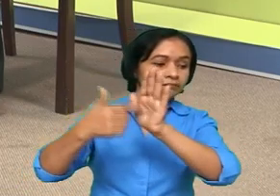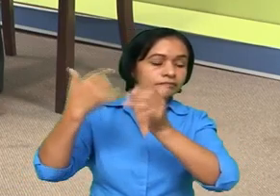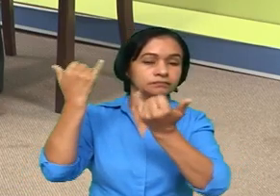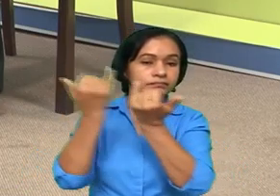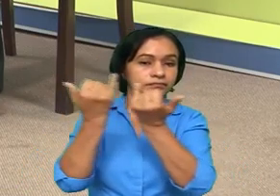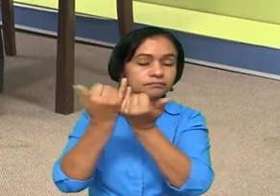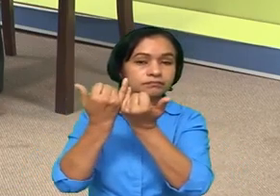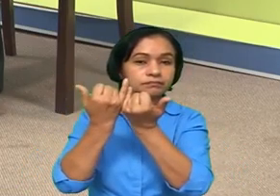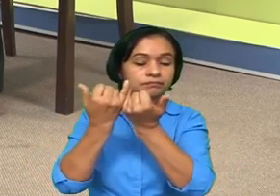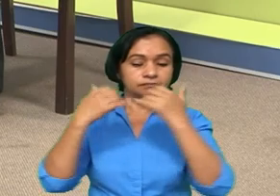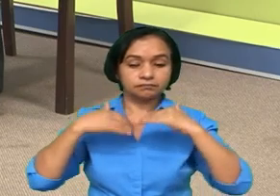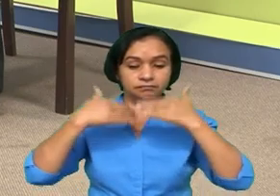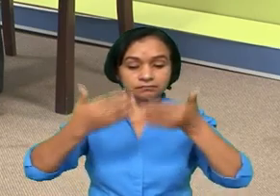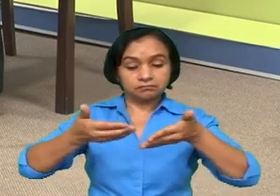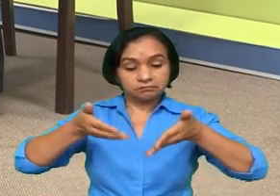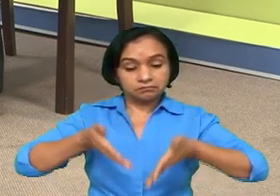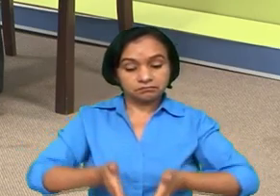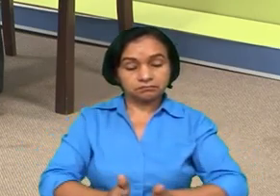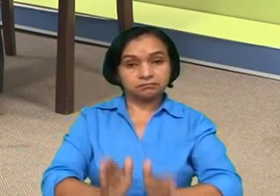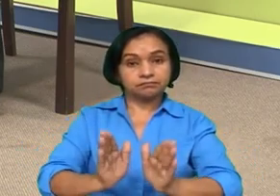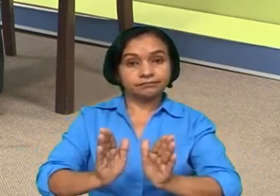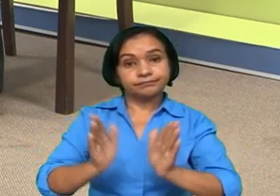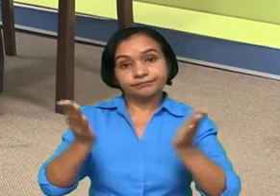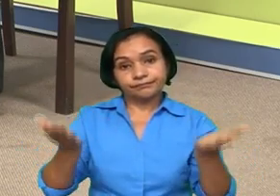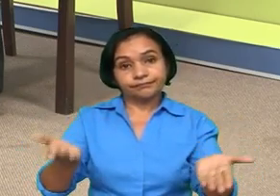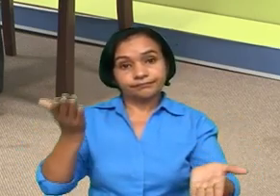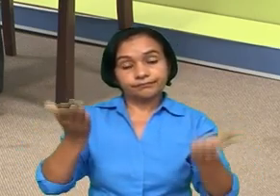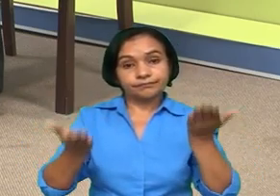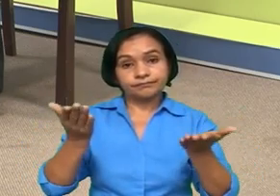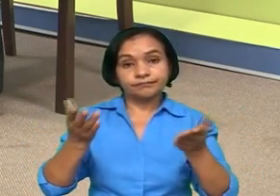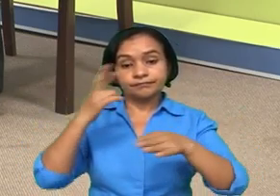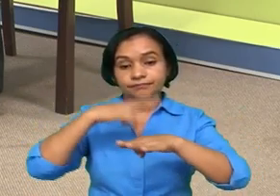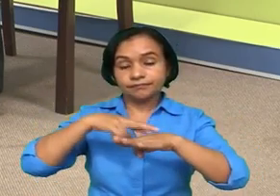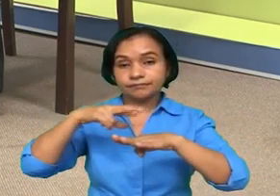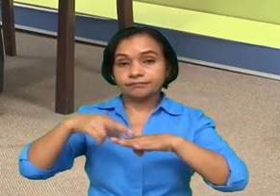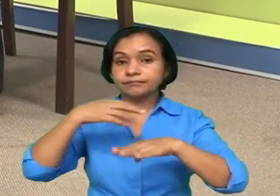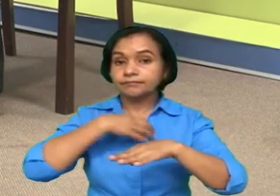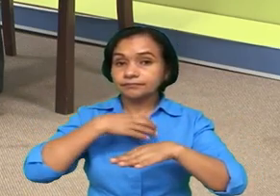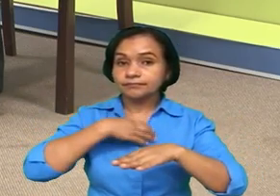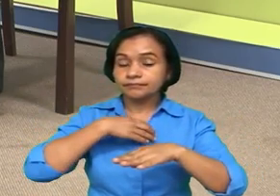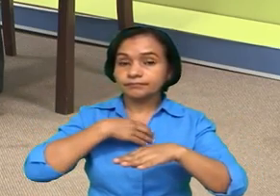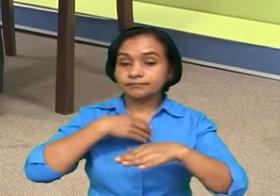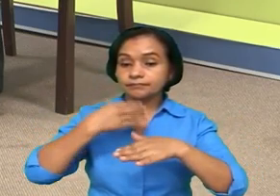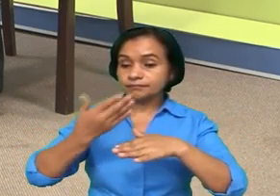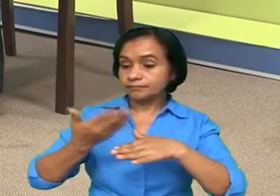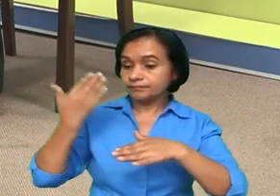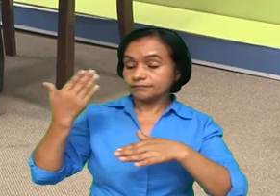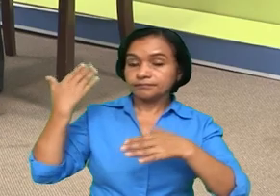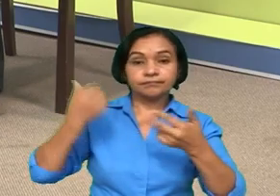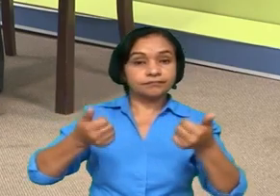parto prematuro o al parto prematuro. Nuestras normas recientemente actualizadas